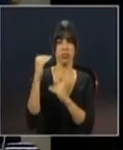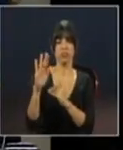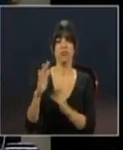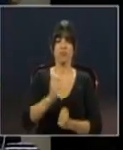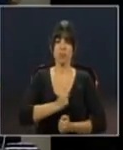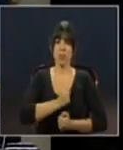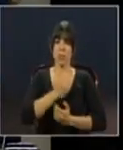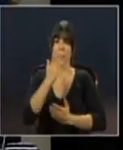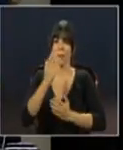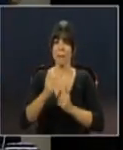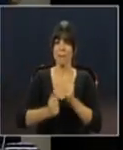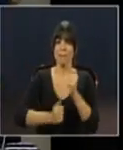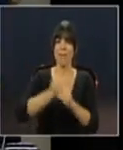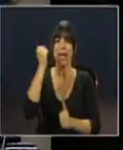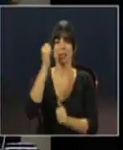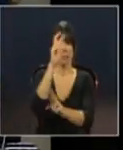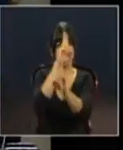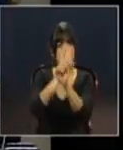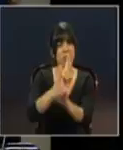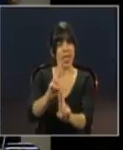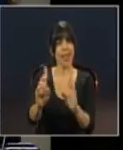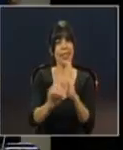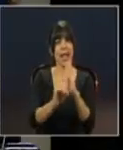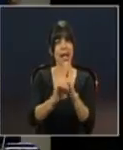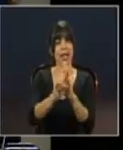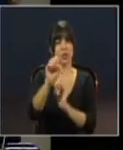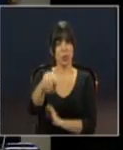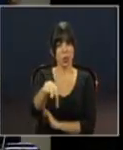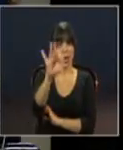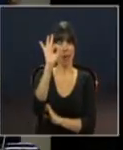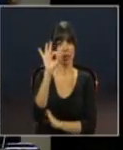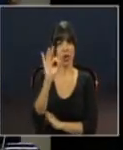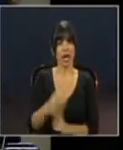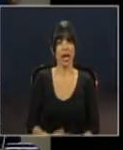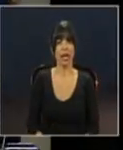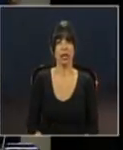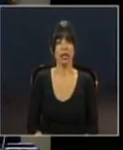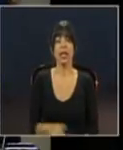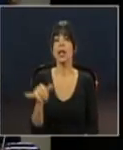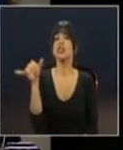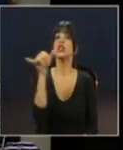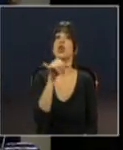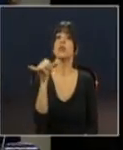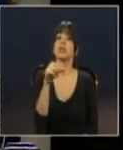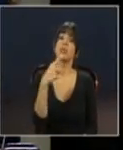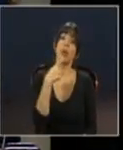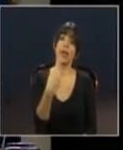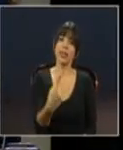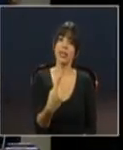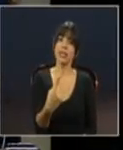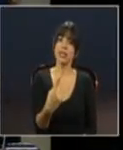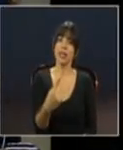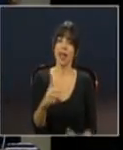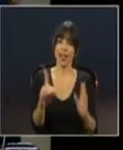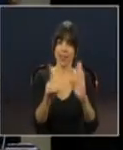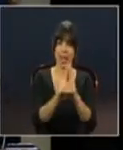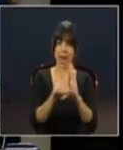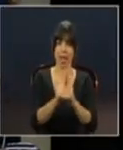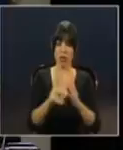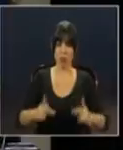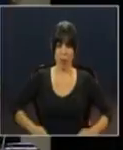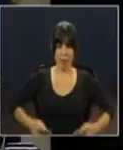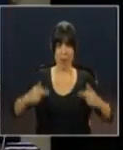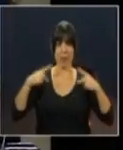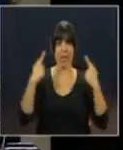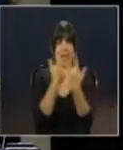expresión máxima de respeto al derecho a elegir, que es lo mismo que decir el derecho a vivir